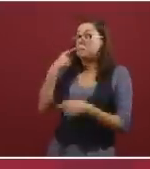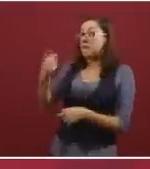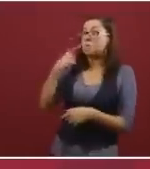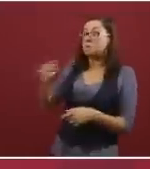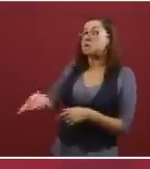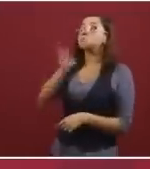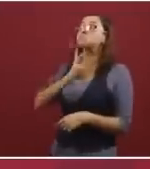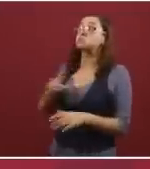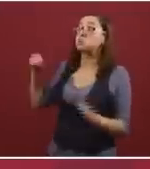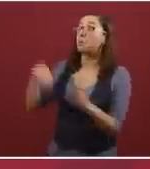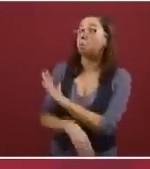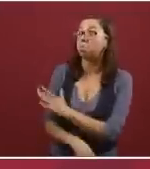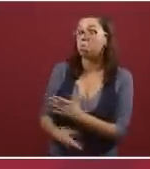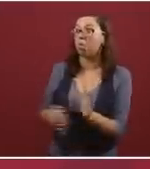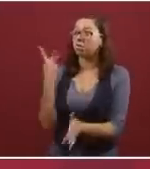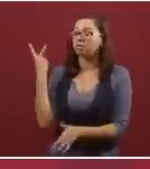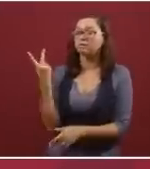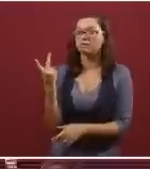la producción.